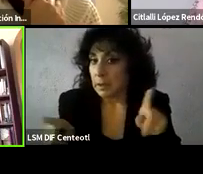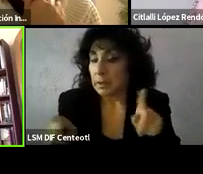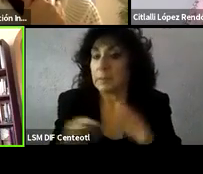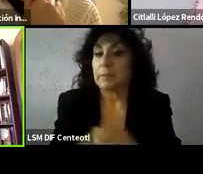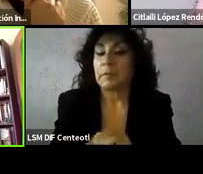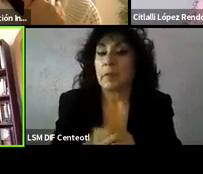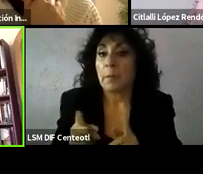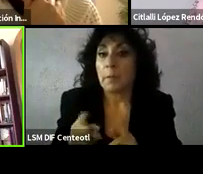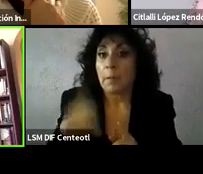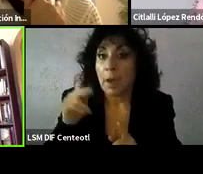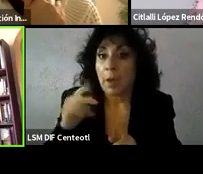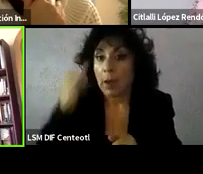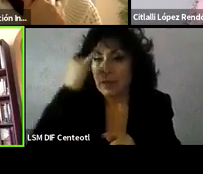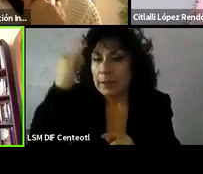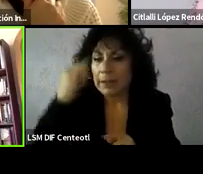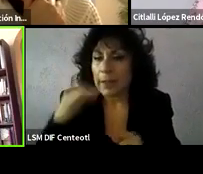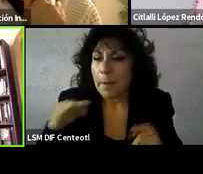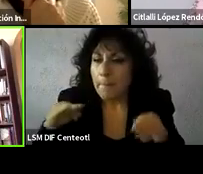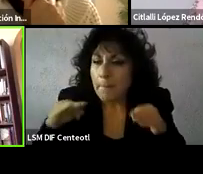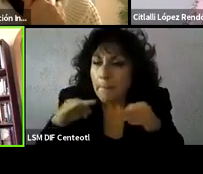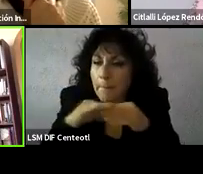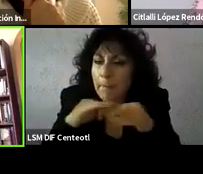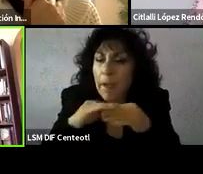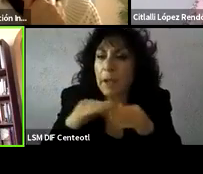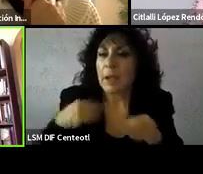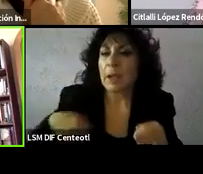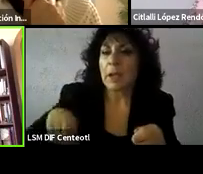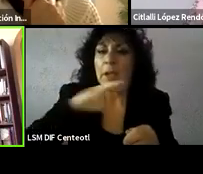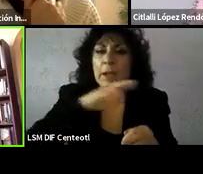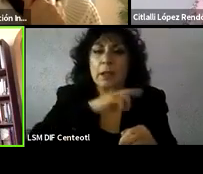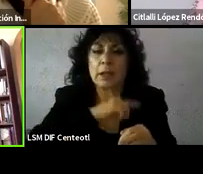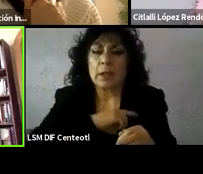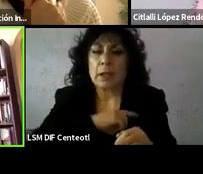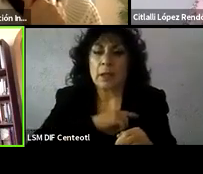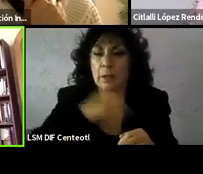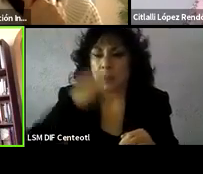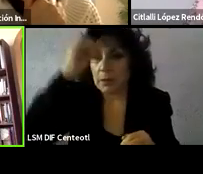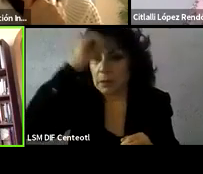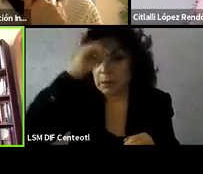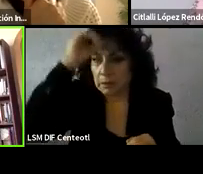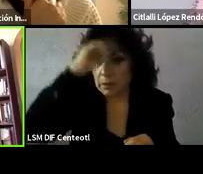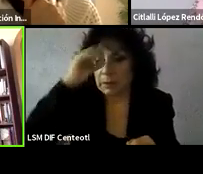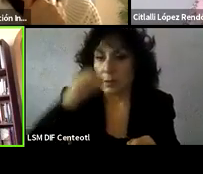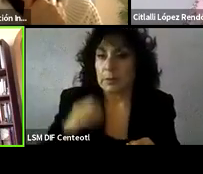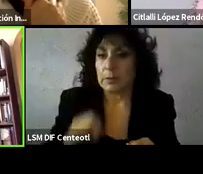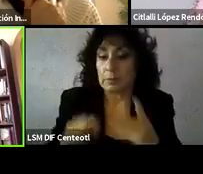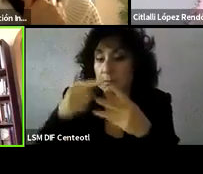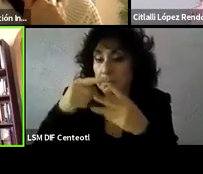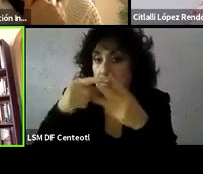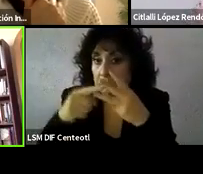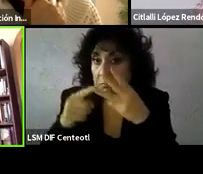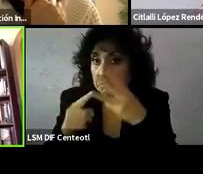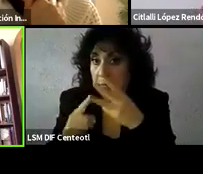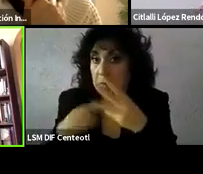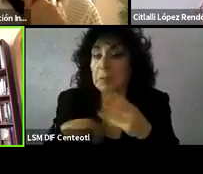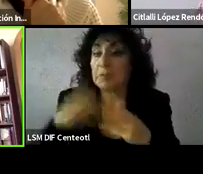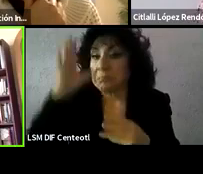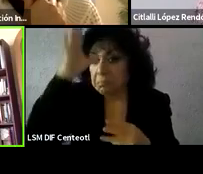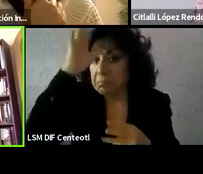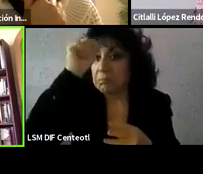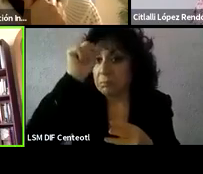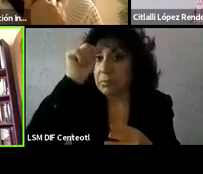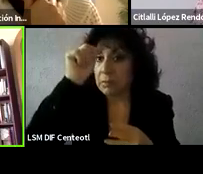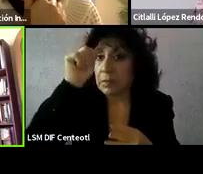cercana a esta posición que estamos manejando, por lo menos creo que estamos de acuerdo las tres, en donde lo